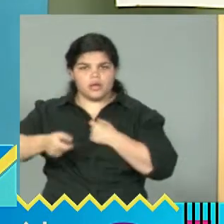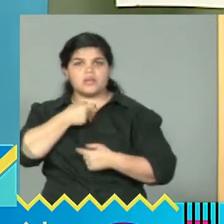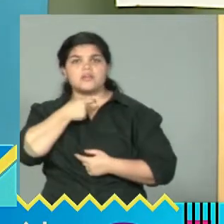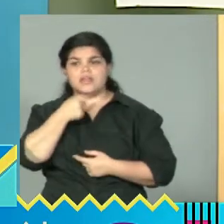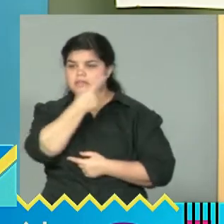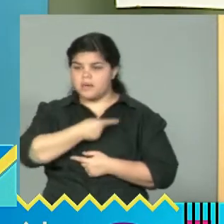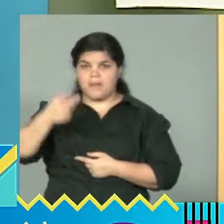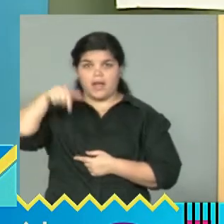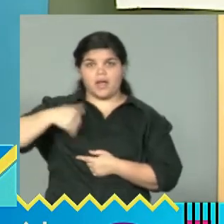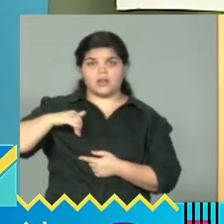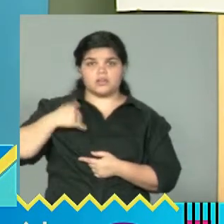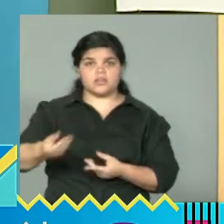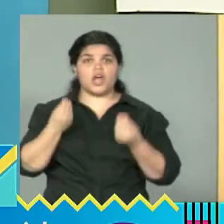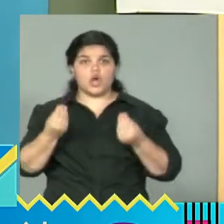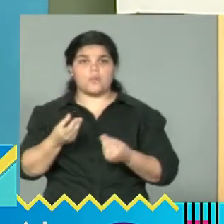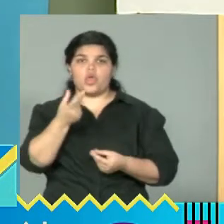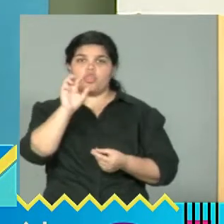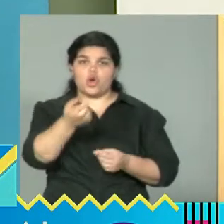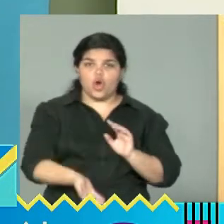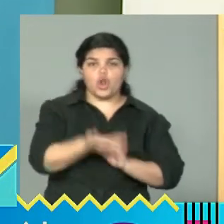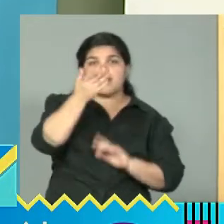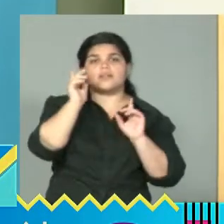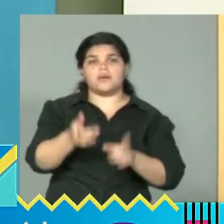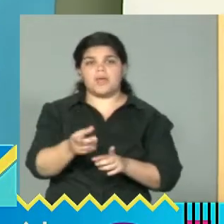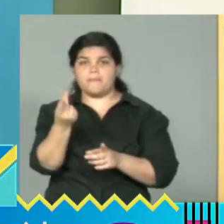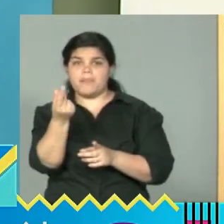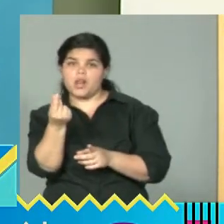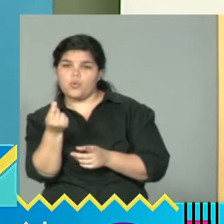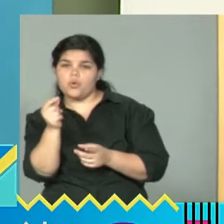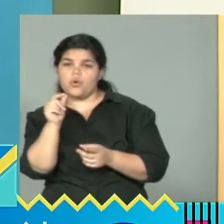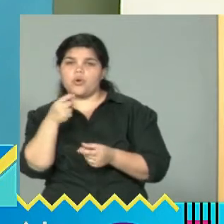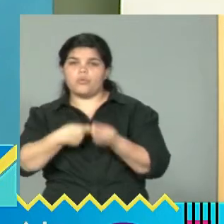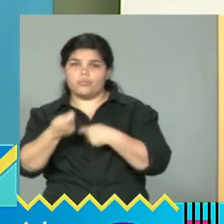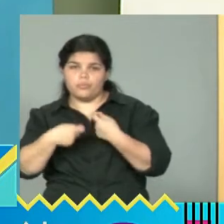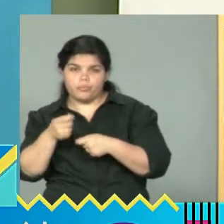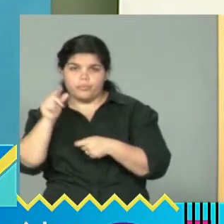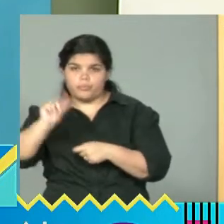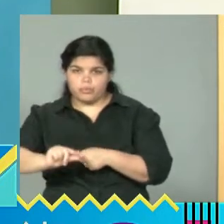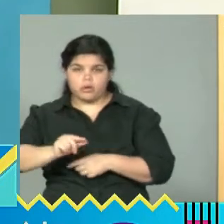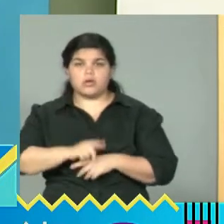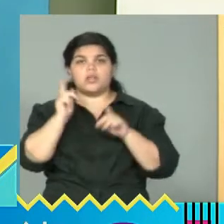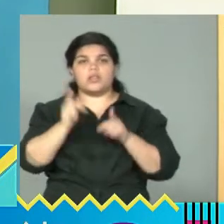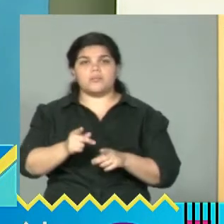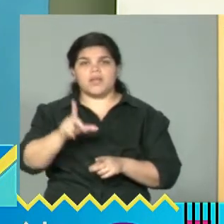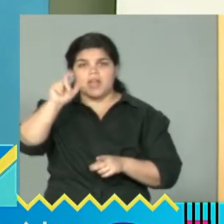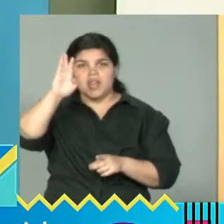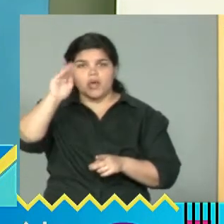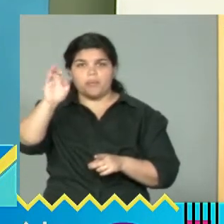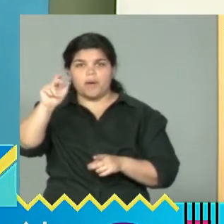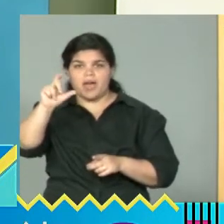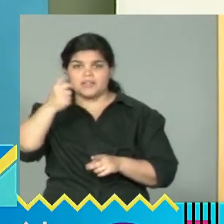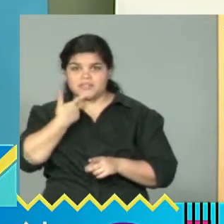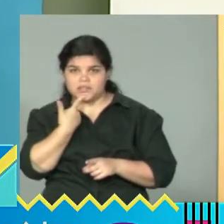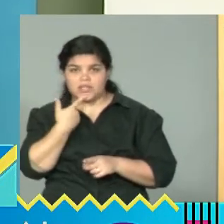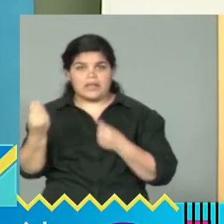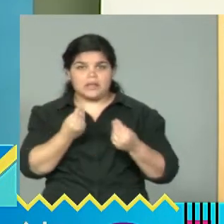últimas semanas en nuestro país, subida del dólar, devaluación de nuestro peso, por supuesto, qué pasaba con las LEVAC, se renovaban, no se